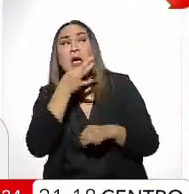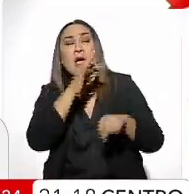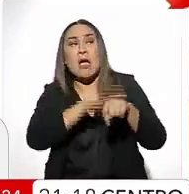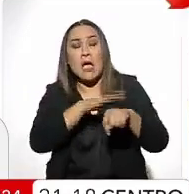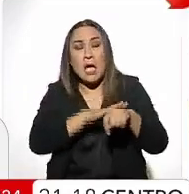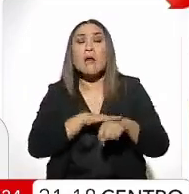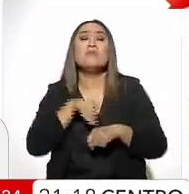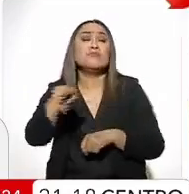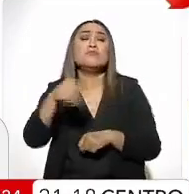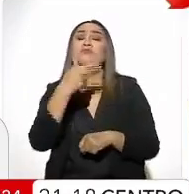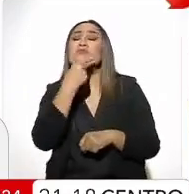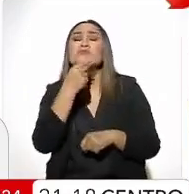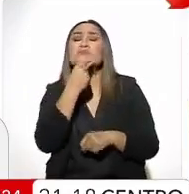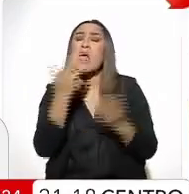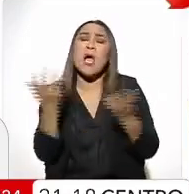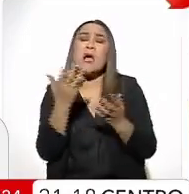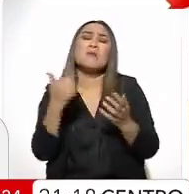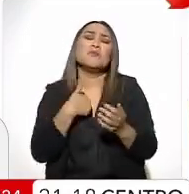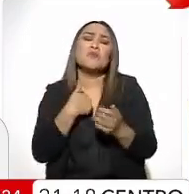una entrega, pero